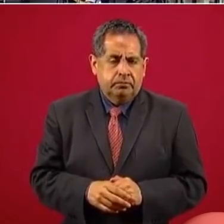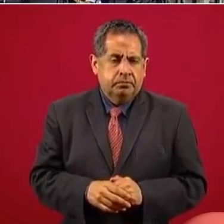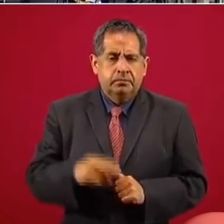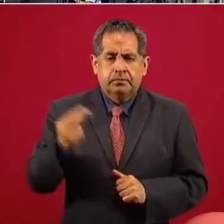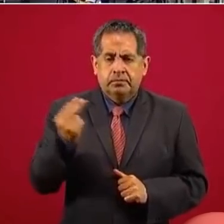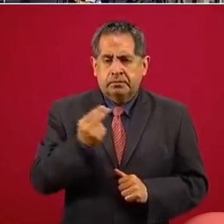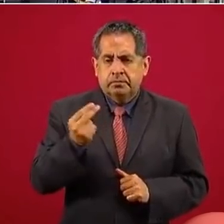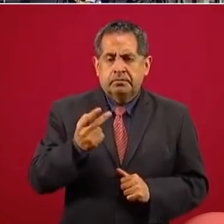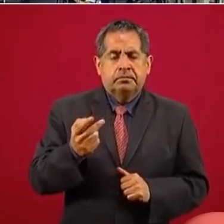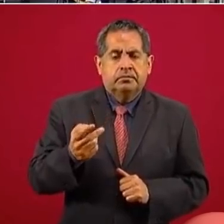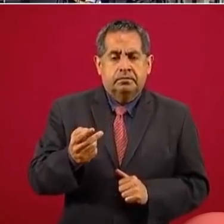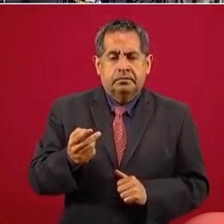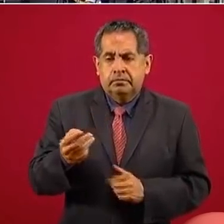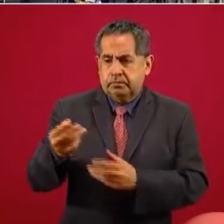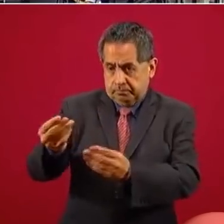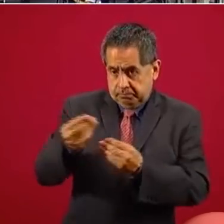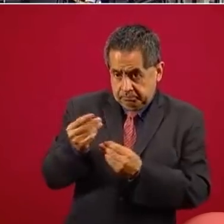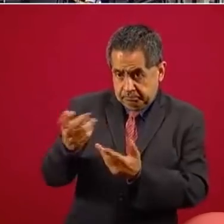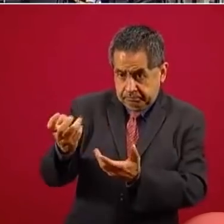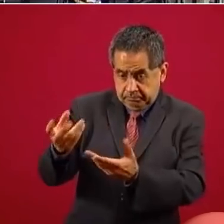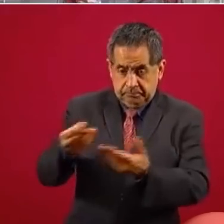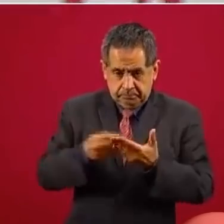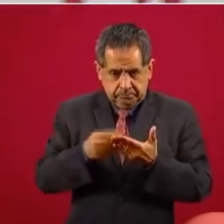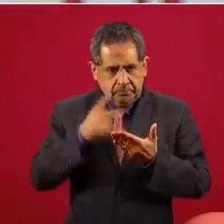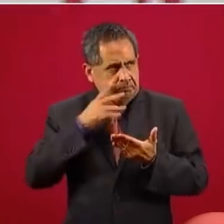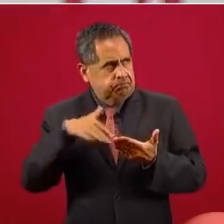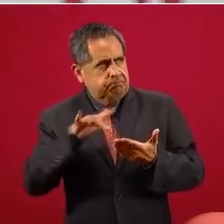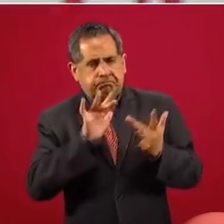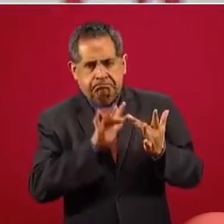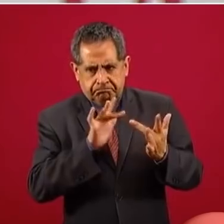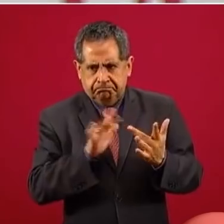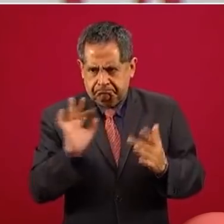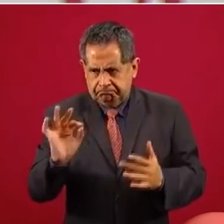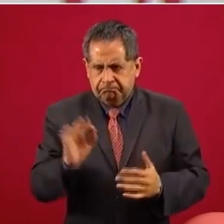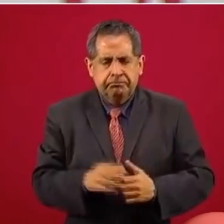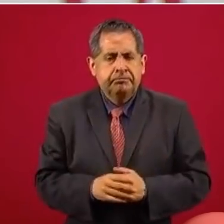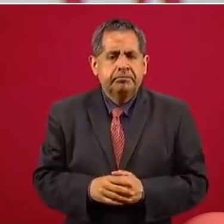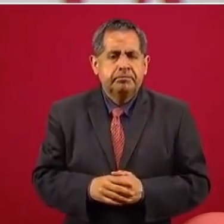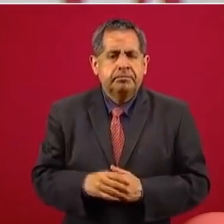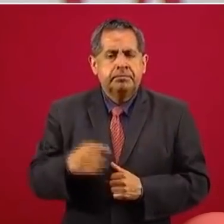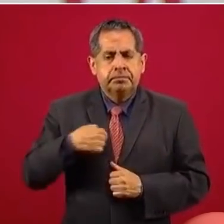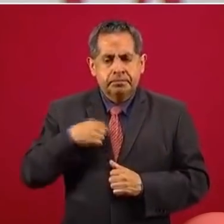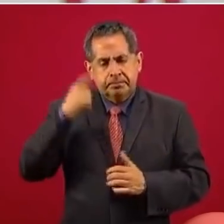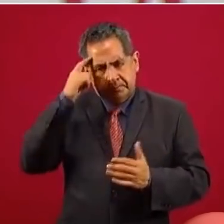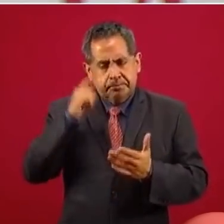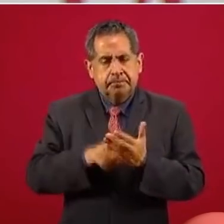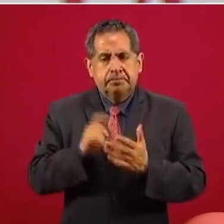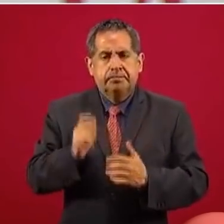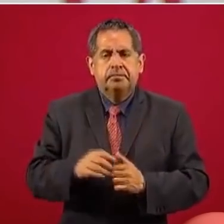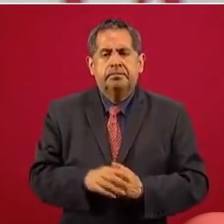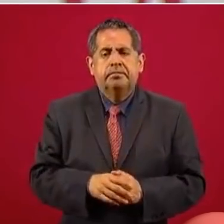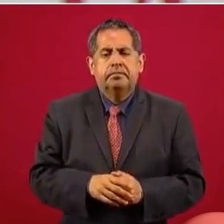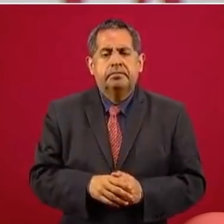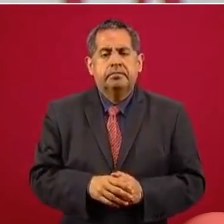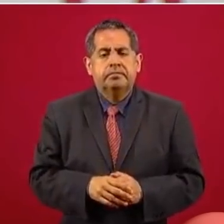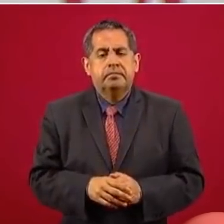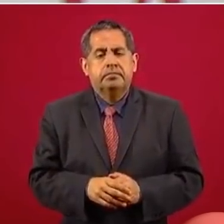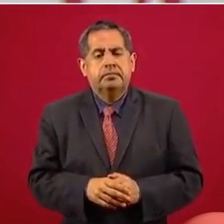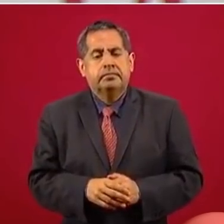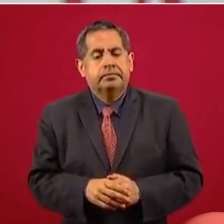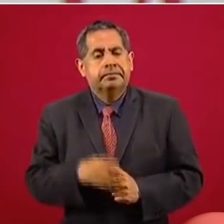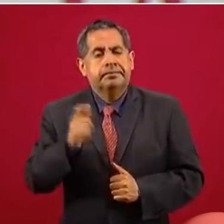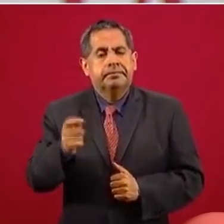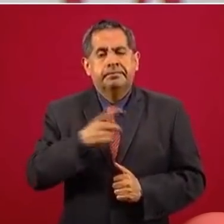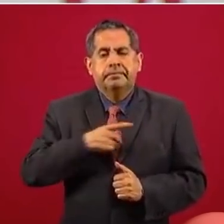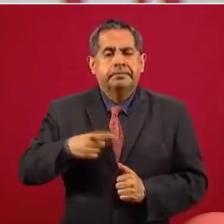Necesitaríamos, bueno, si me da usted los datos del caso, con mucho gusto lo veo de inmediato. Yo creo que ahí lo que